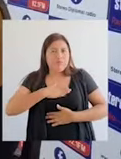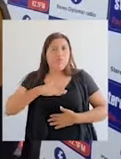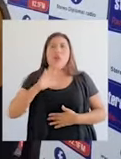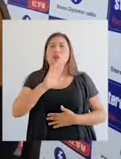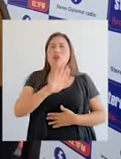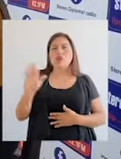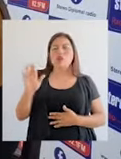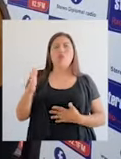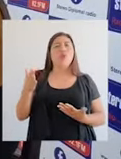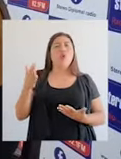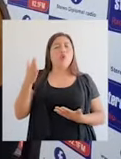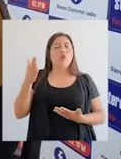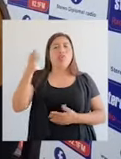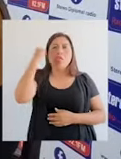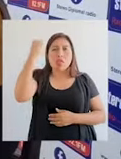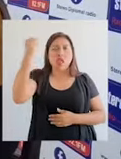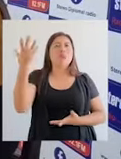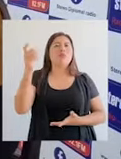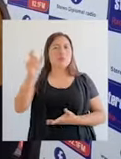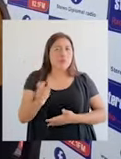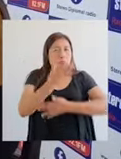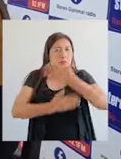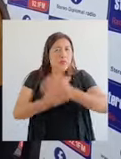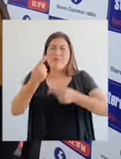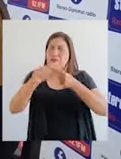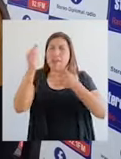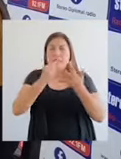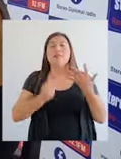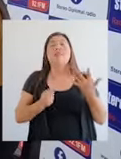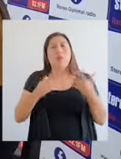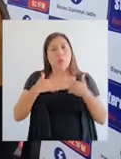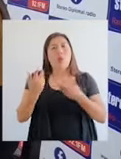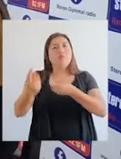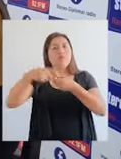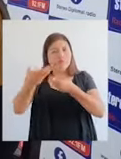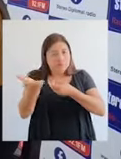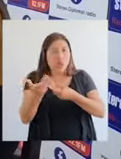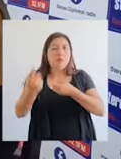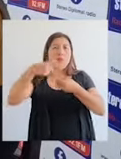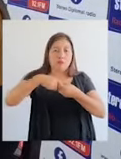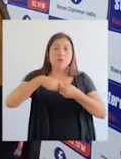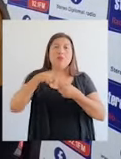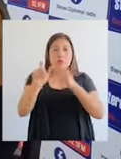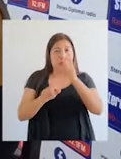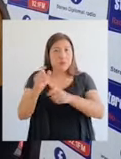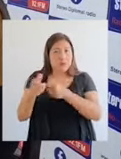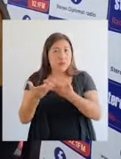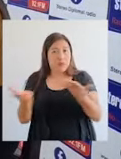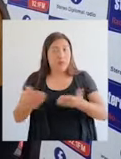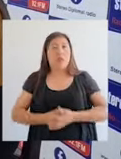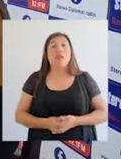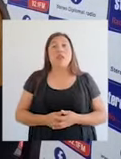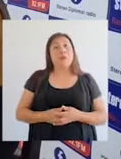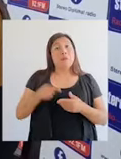goce pleno de sus derechos de todo tipo. Tenemos que asegurar la participación ciudadana de las personas con discapacidad, pero para que ello